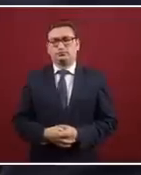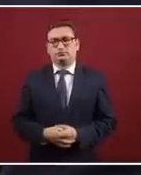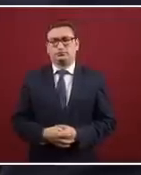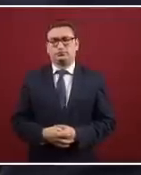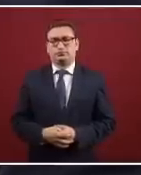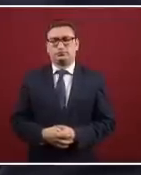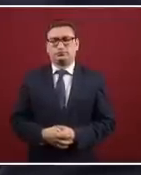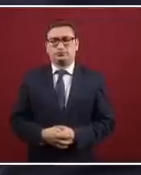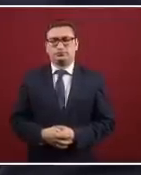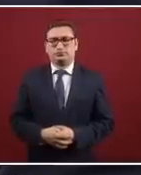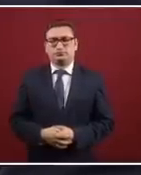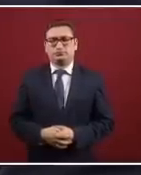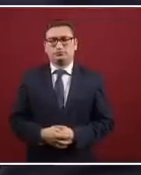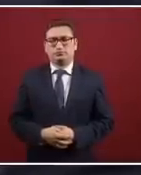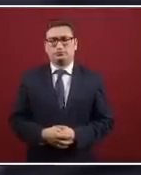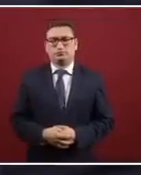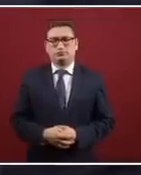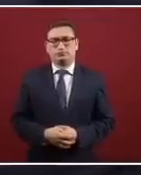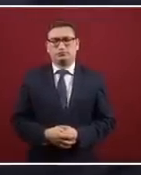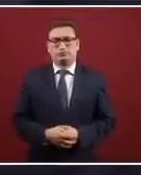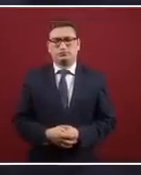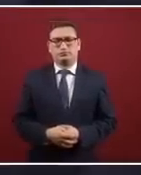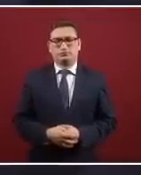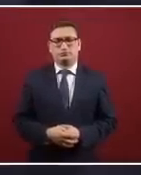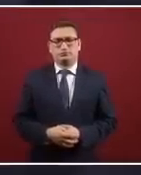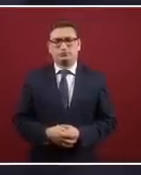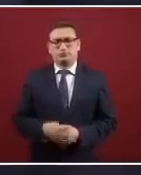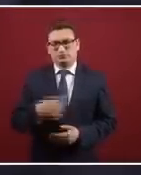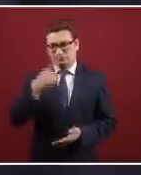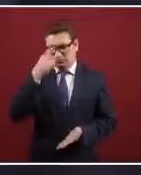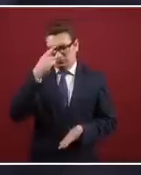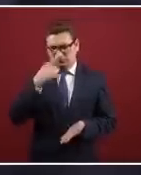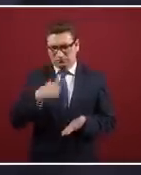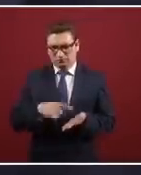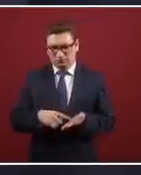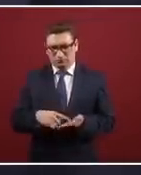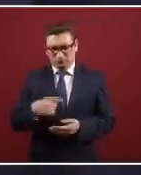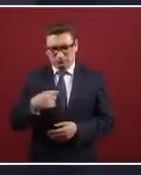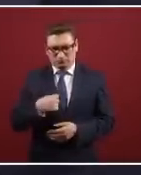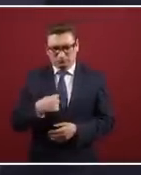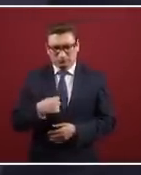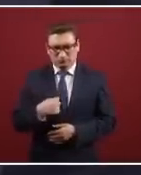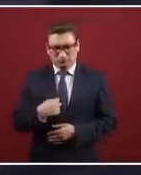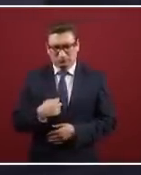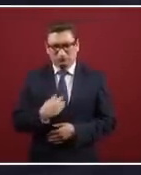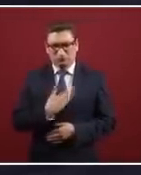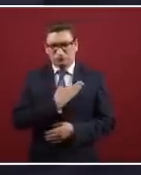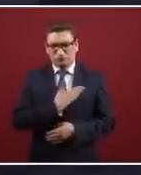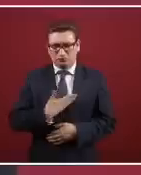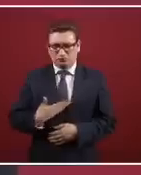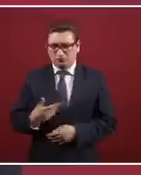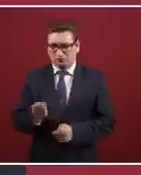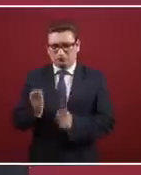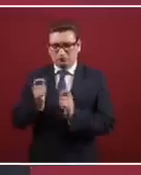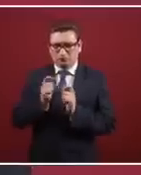Todavía creo que era presidente electo, luego lo